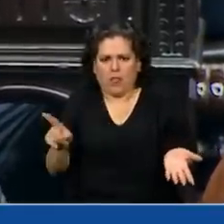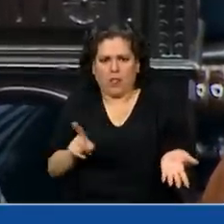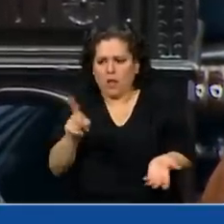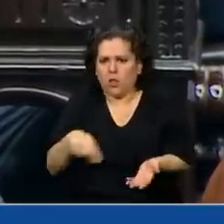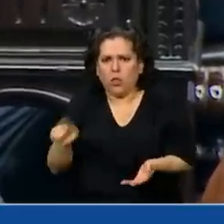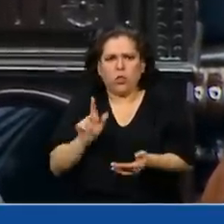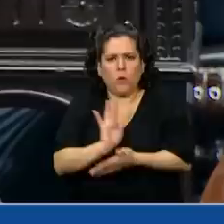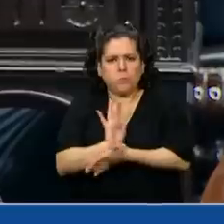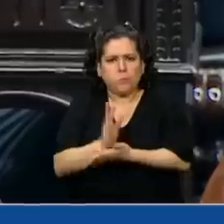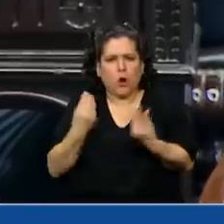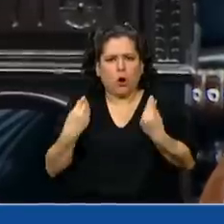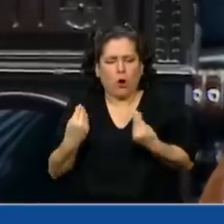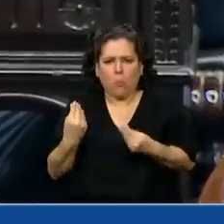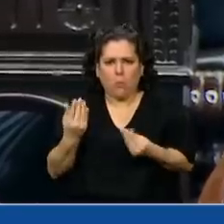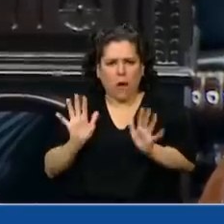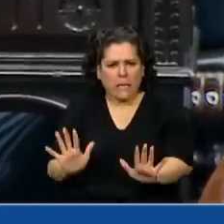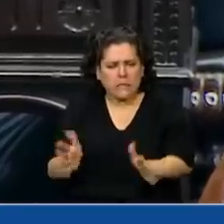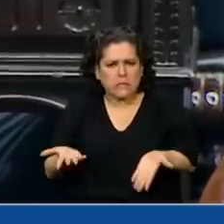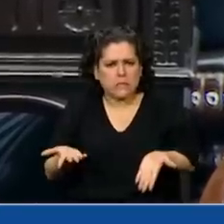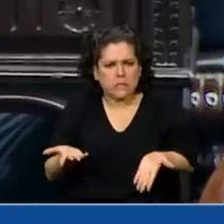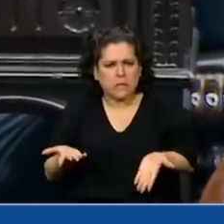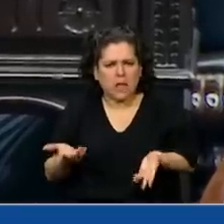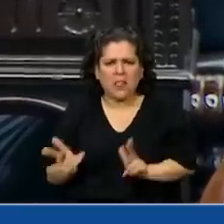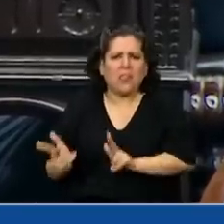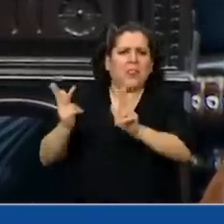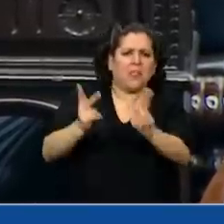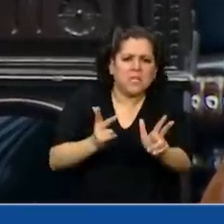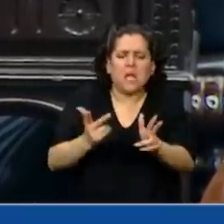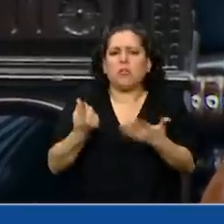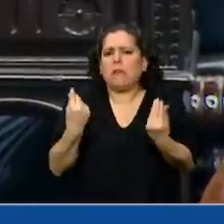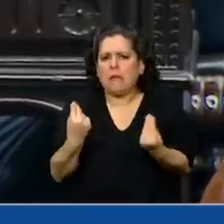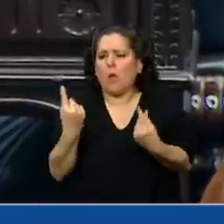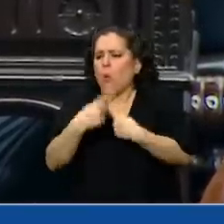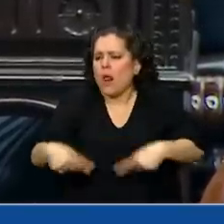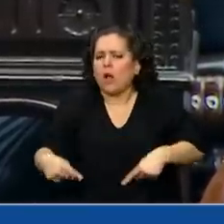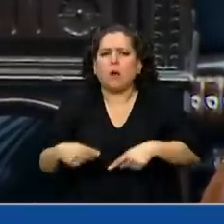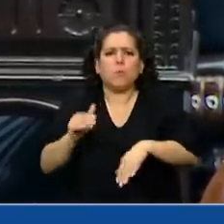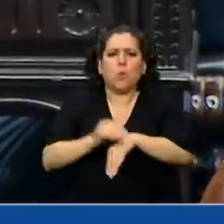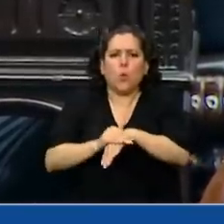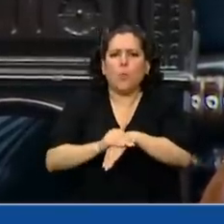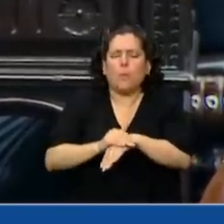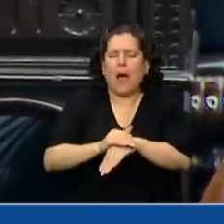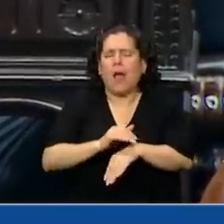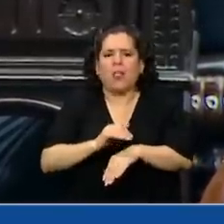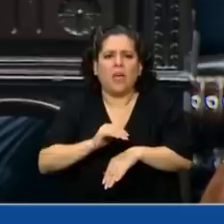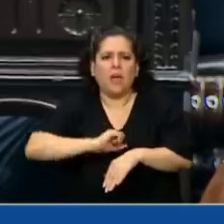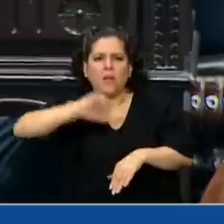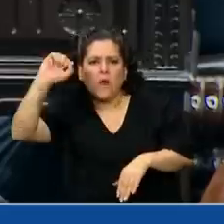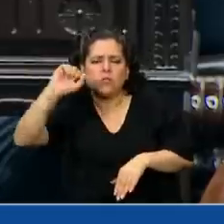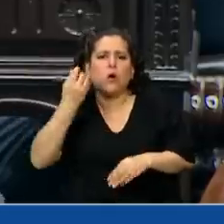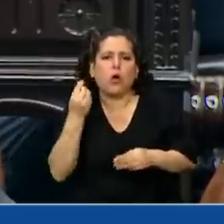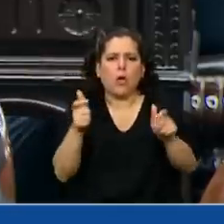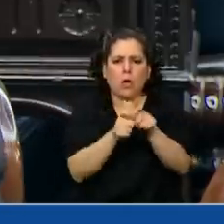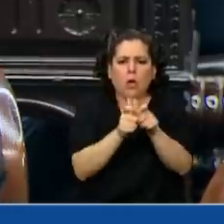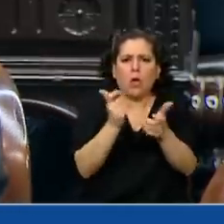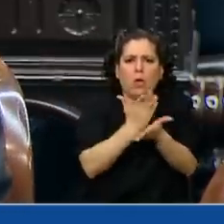hacen docencia en la Argentina, diciendo que una de las causas de la inflación es la emisión y